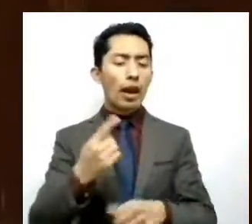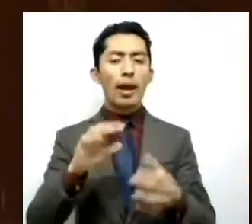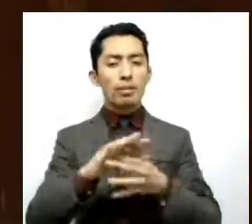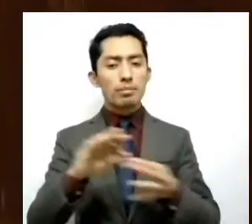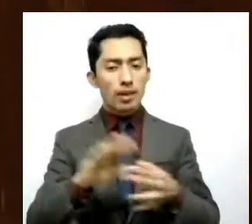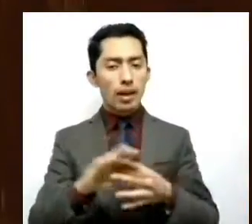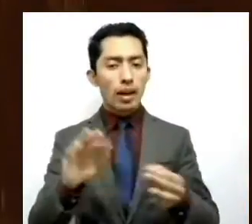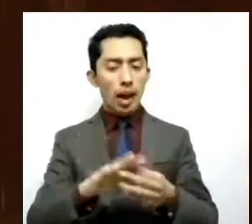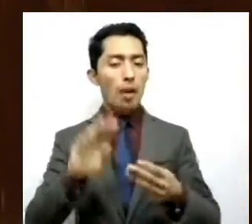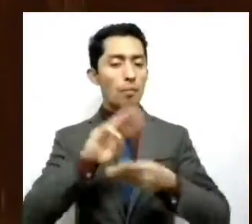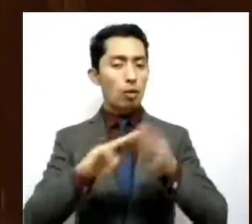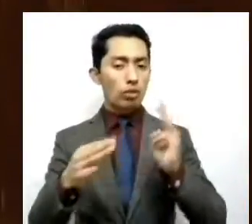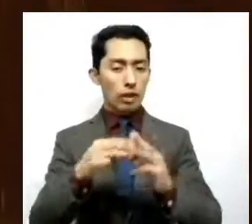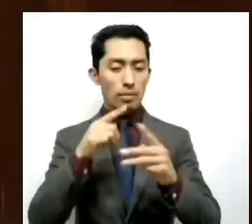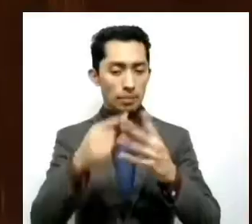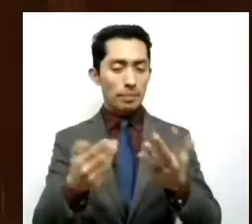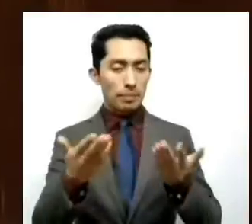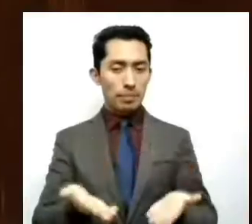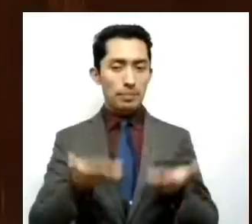exposición de motivos.